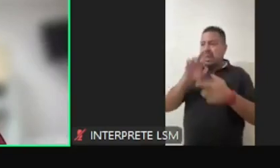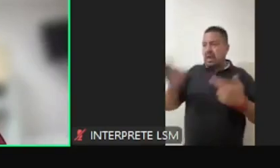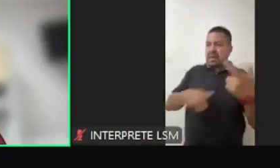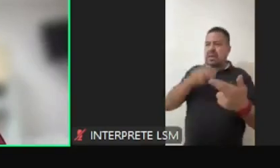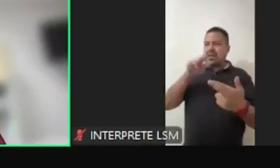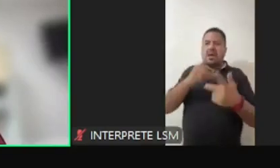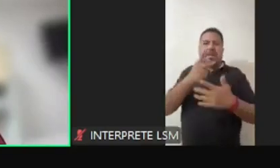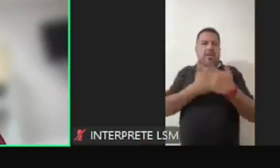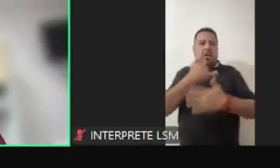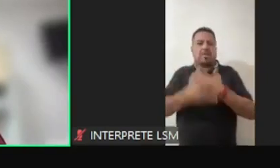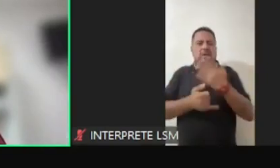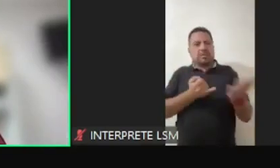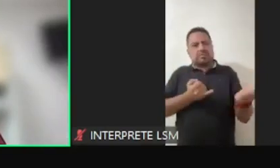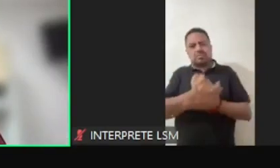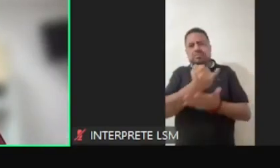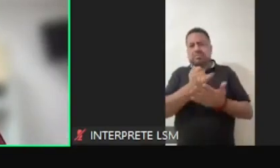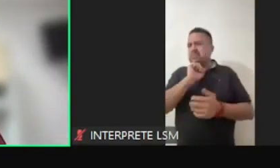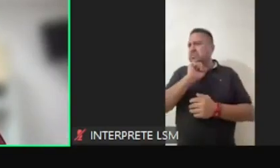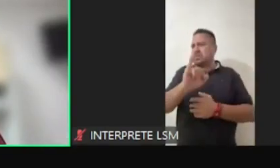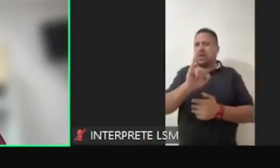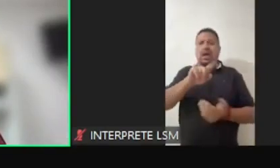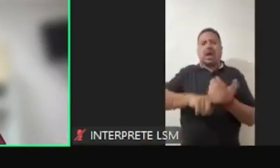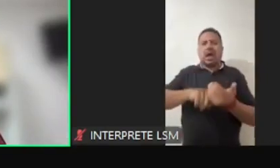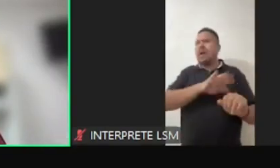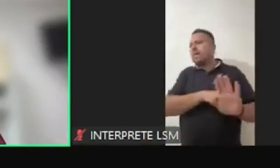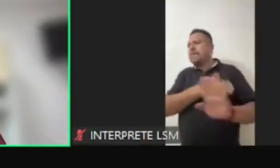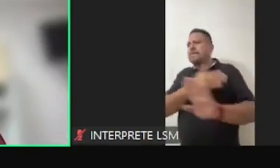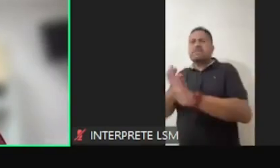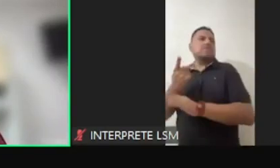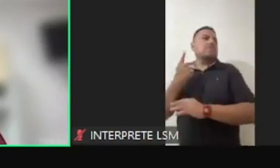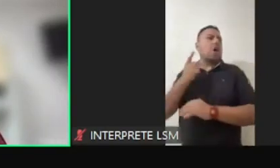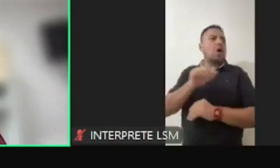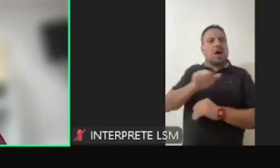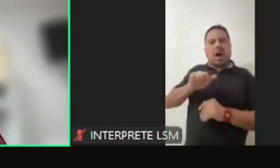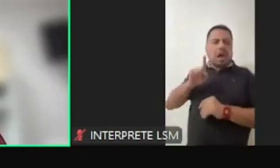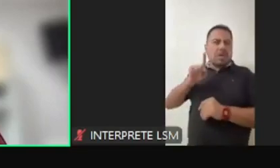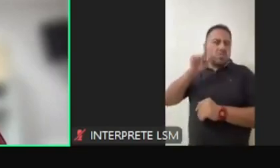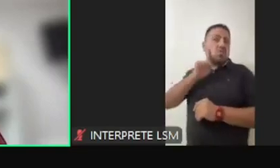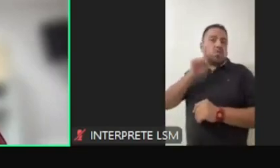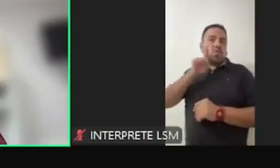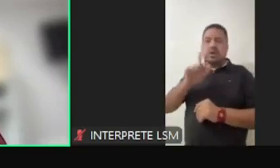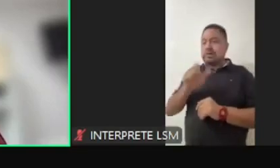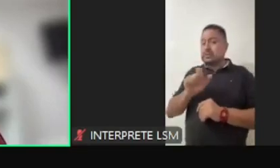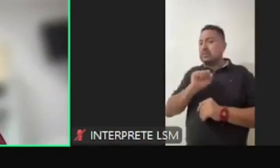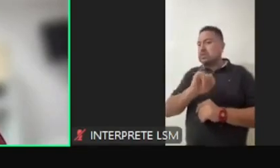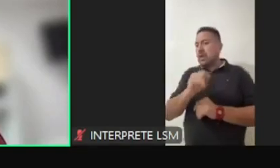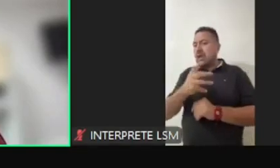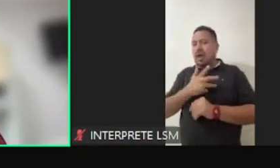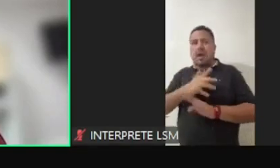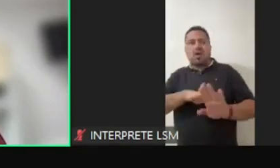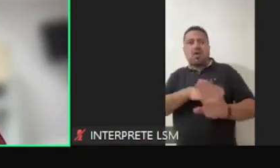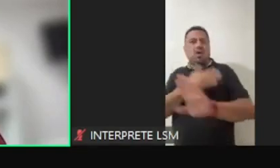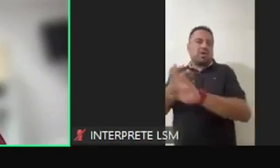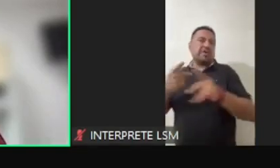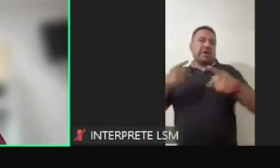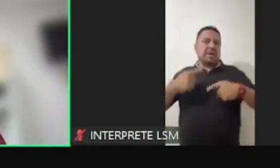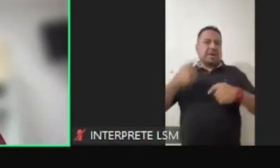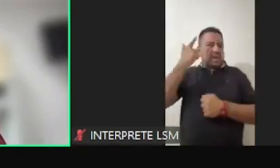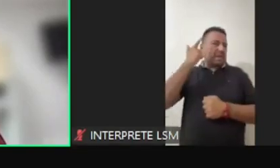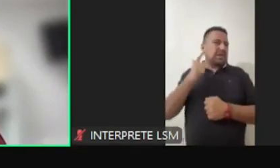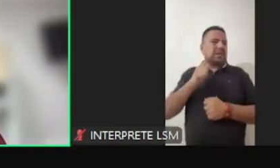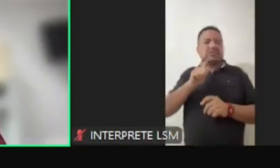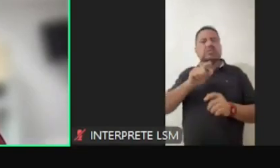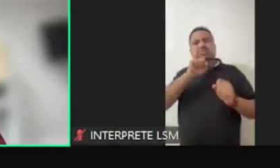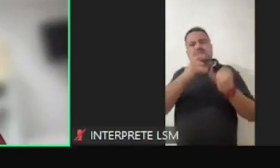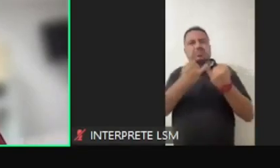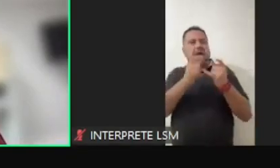el proyecto se determina la existencia de violencia política contra las mujeres en razón de género en contra de la denunciante y atribuida al